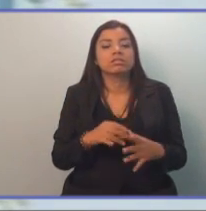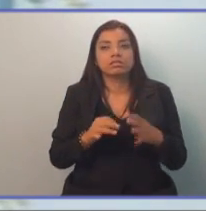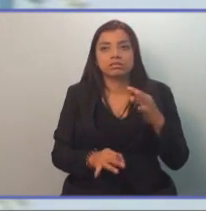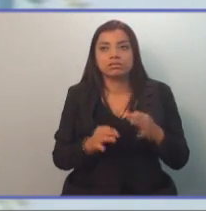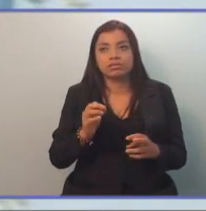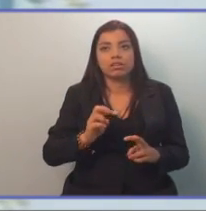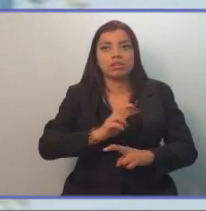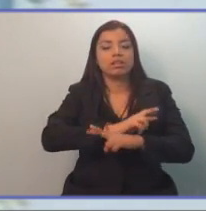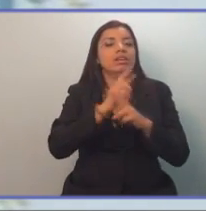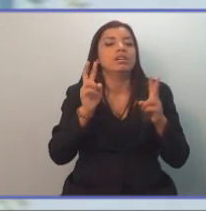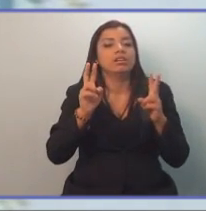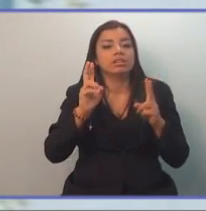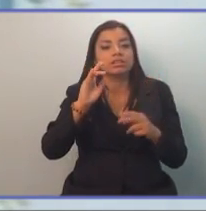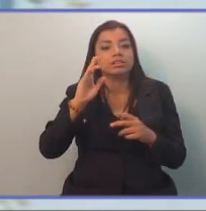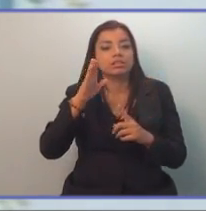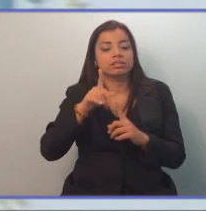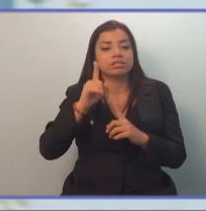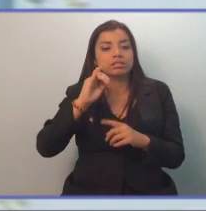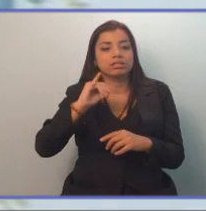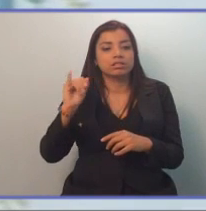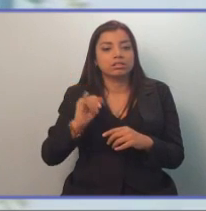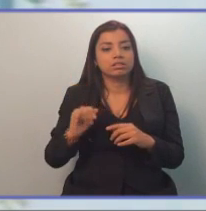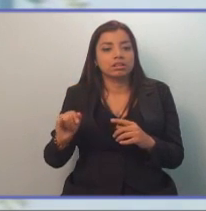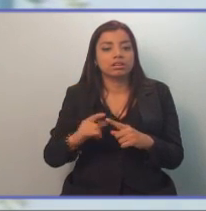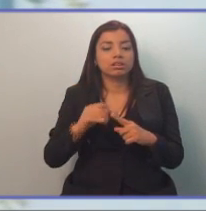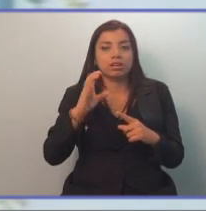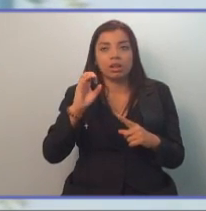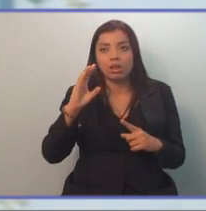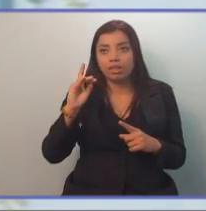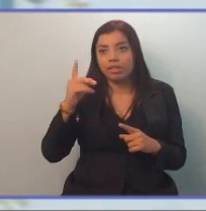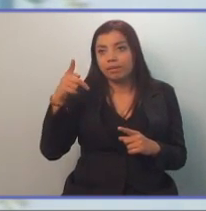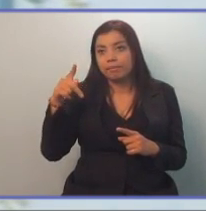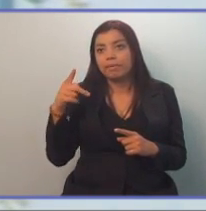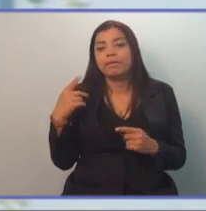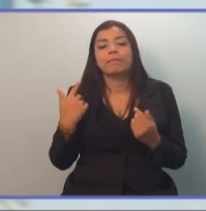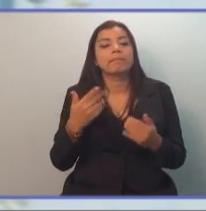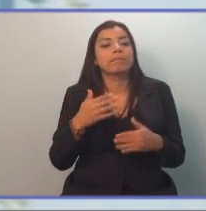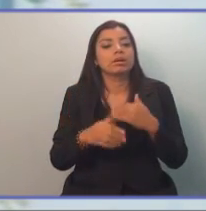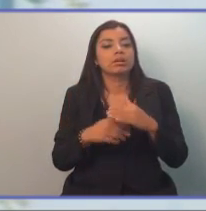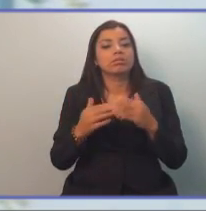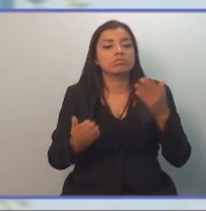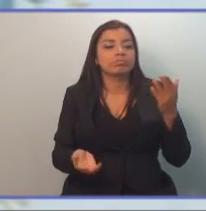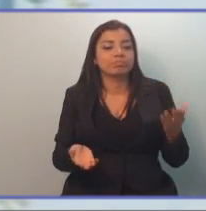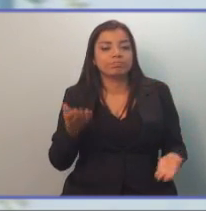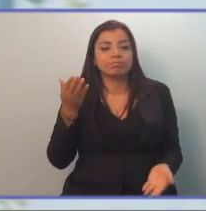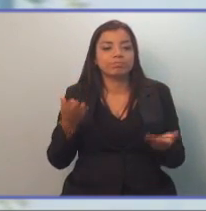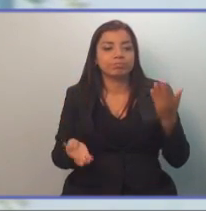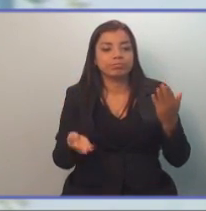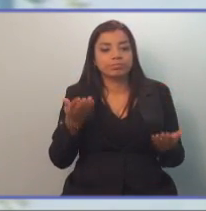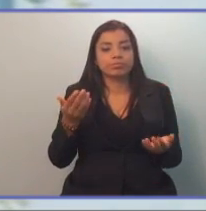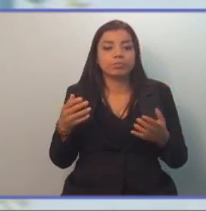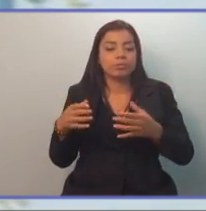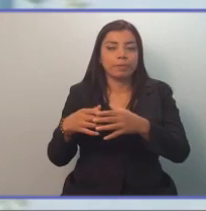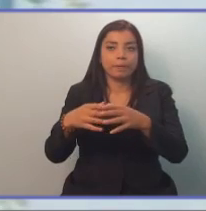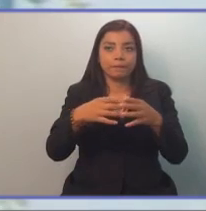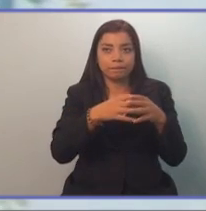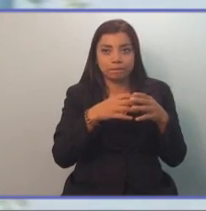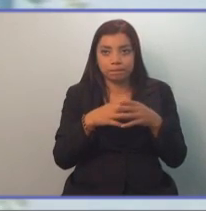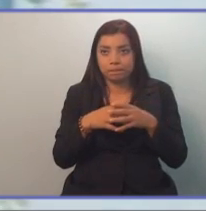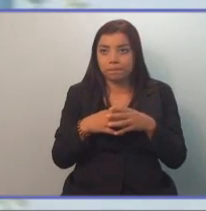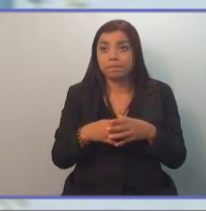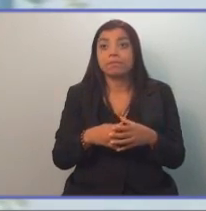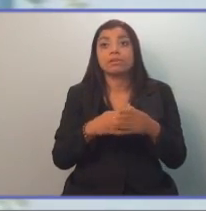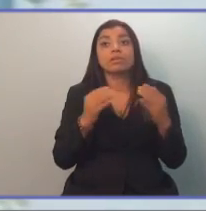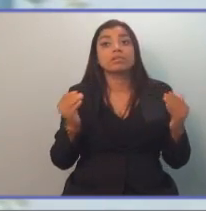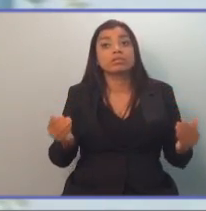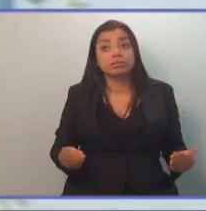de Izalco a través de las ODP para la distribución equitativa de las comisiones rogatorias que le llegaban